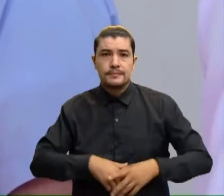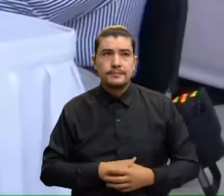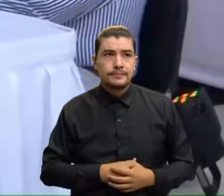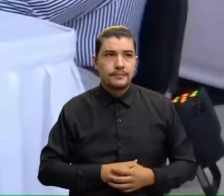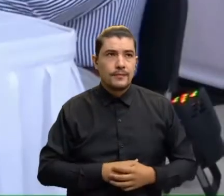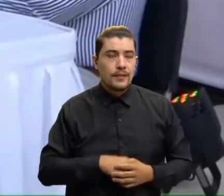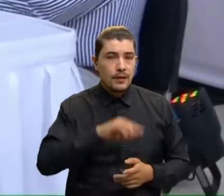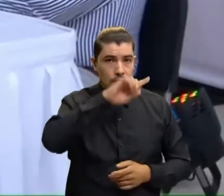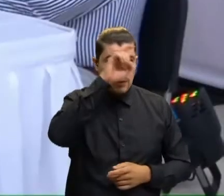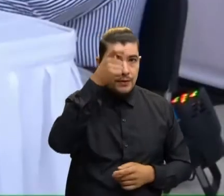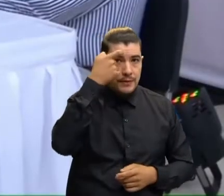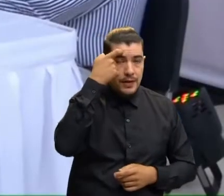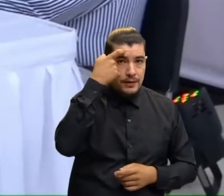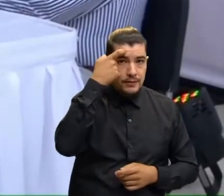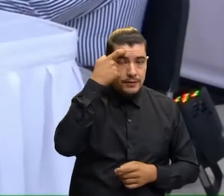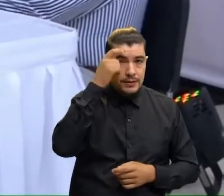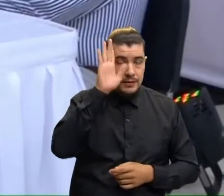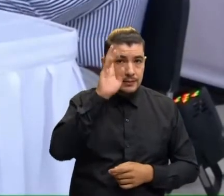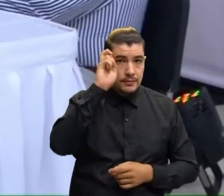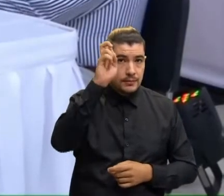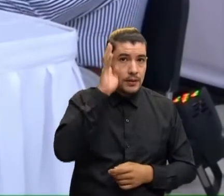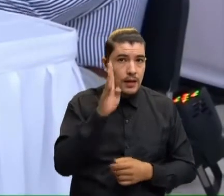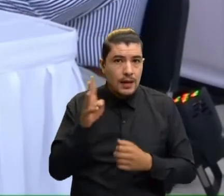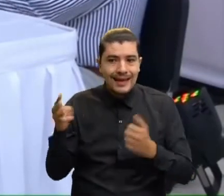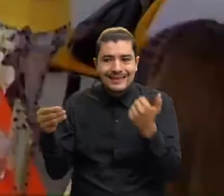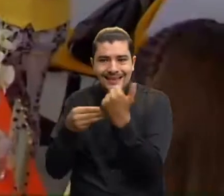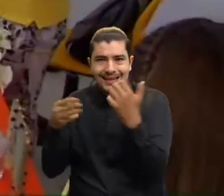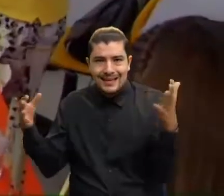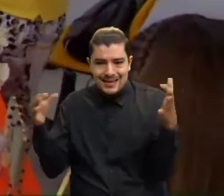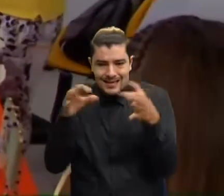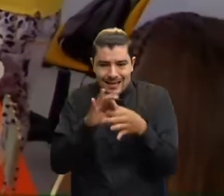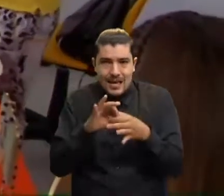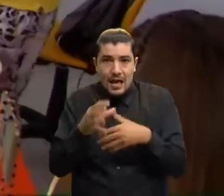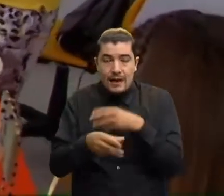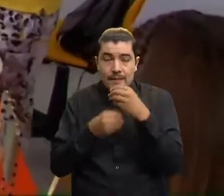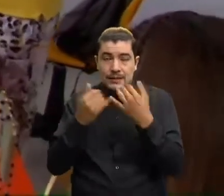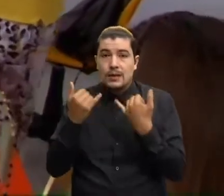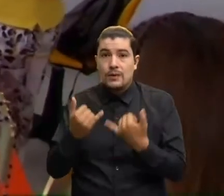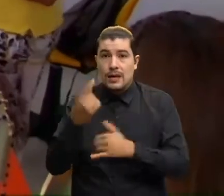de Norte de Santander, abrieron una nueva convocatoria de Fondo Emprender con más de